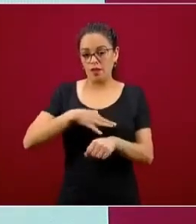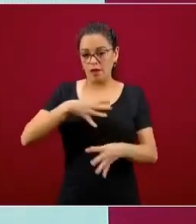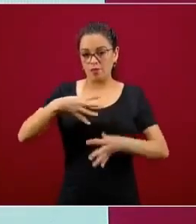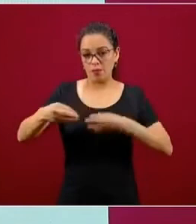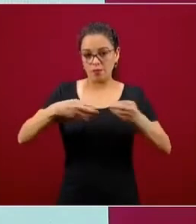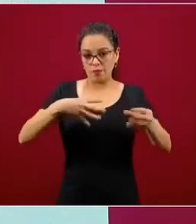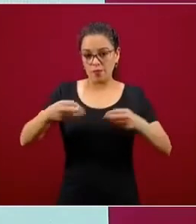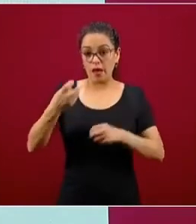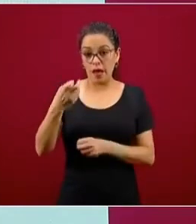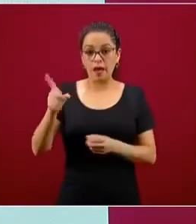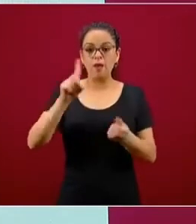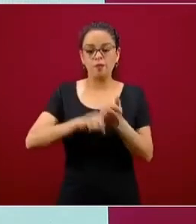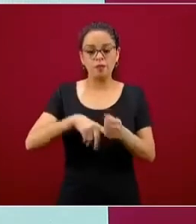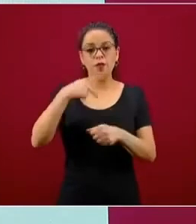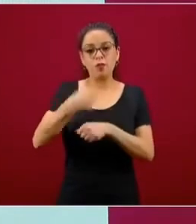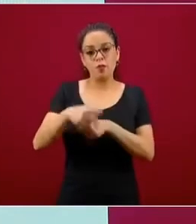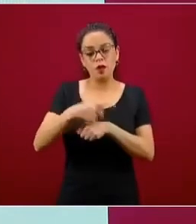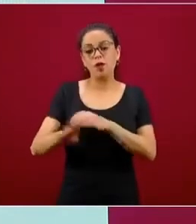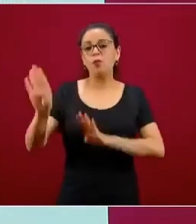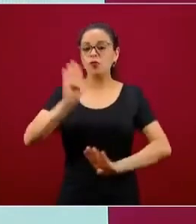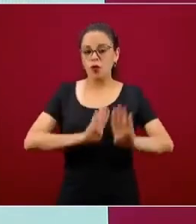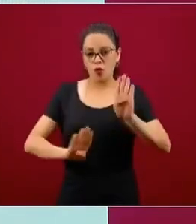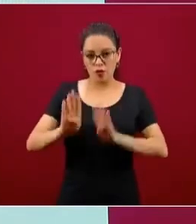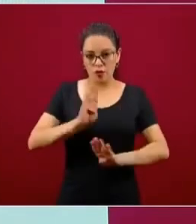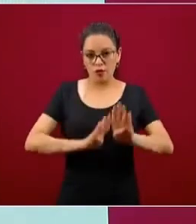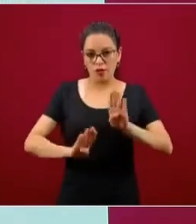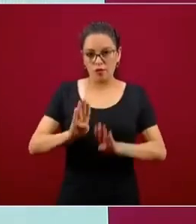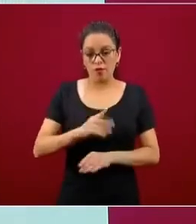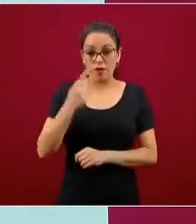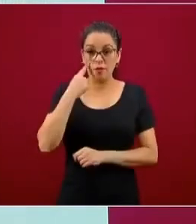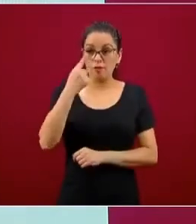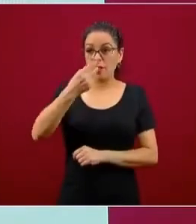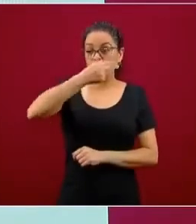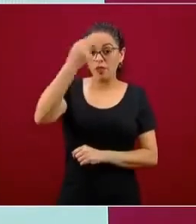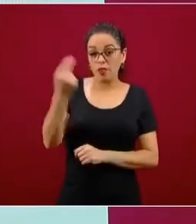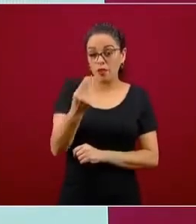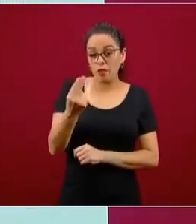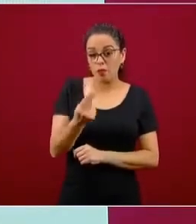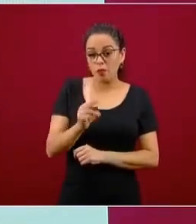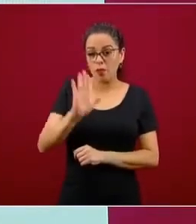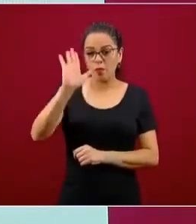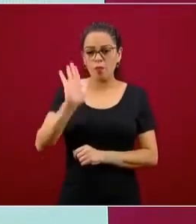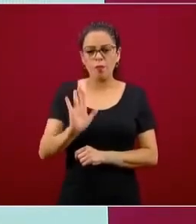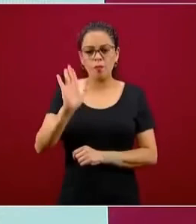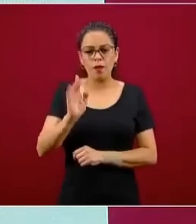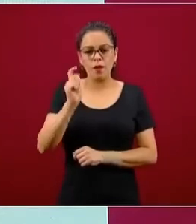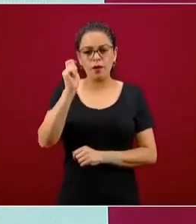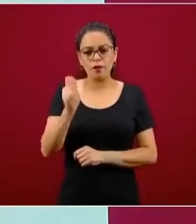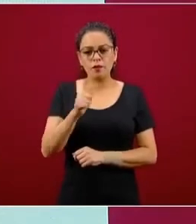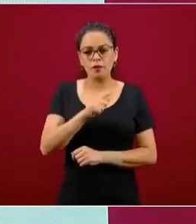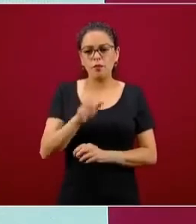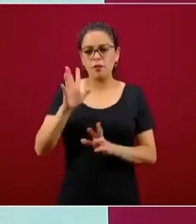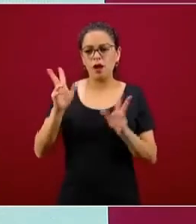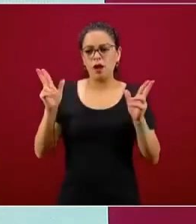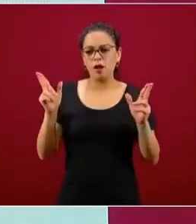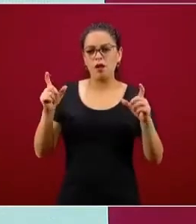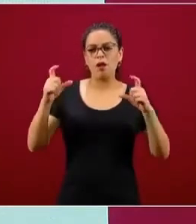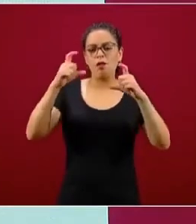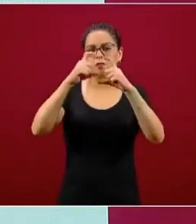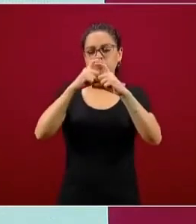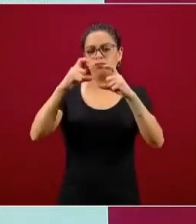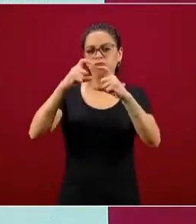de riesgo biológico. Riesgo biológico. Cuando vean este signo, que parece como un cangrejo con múltiples